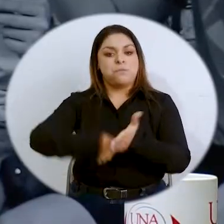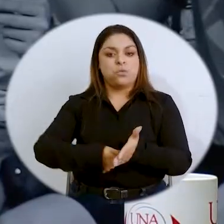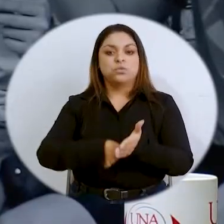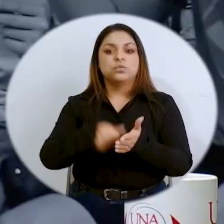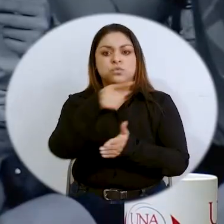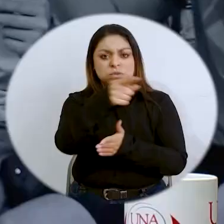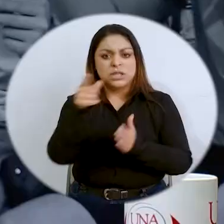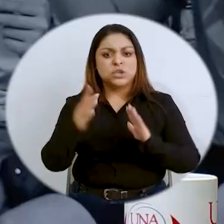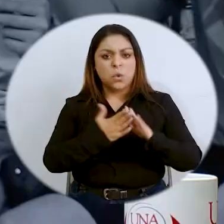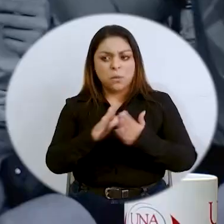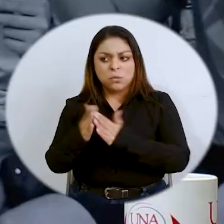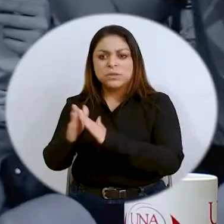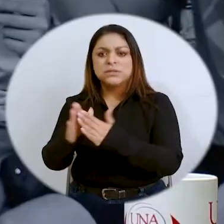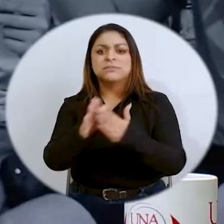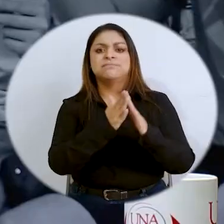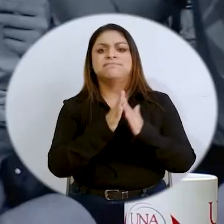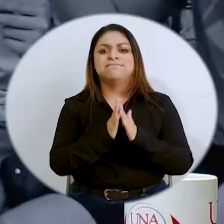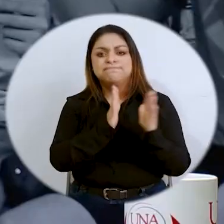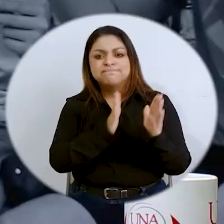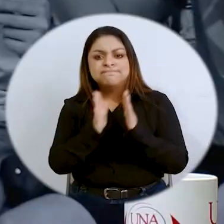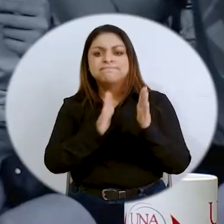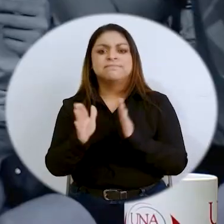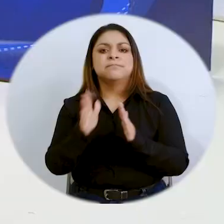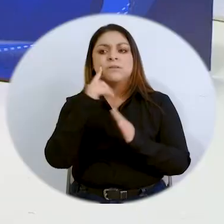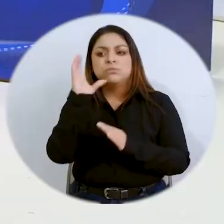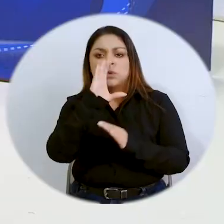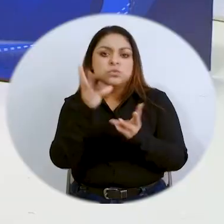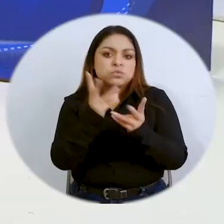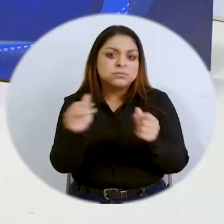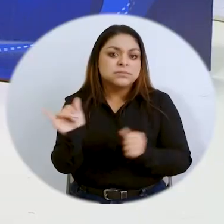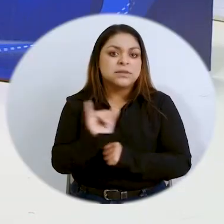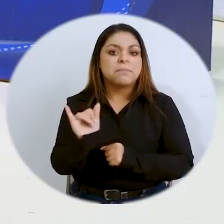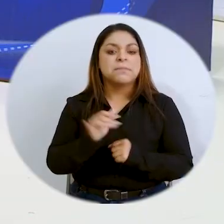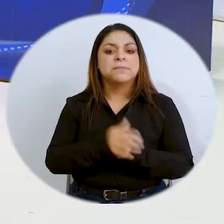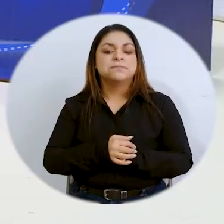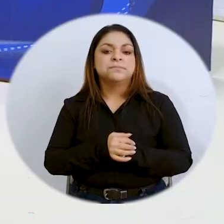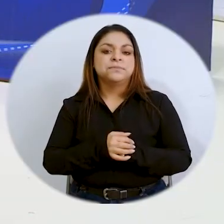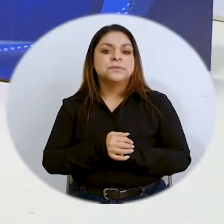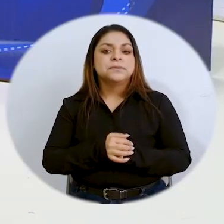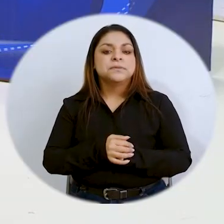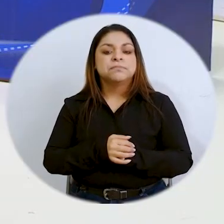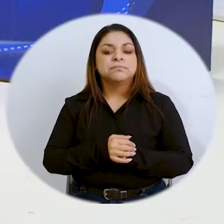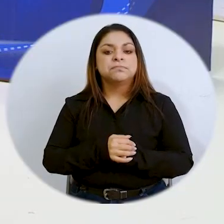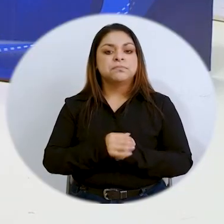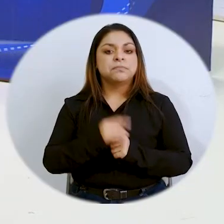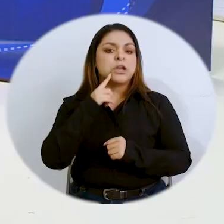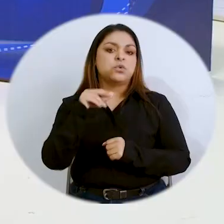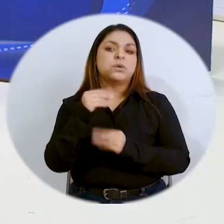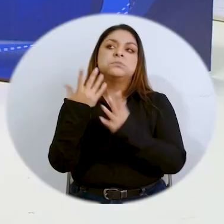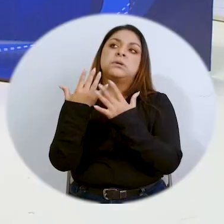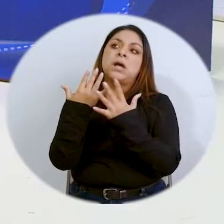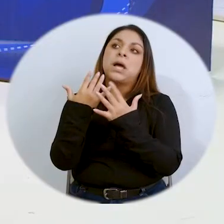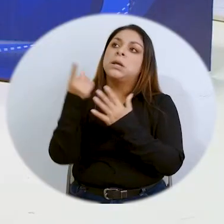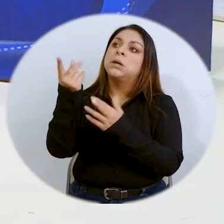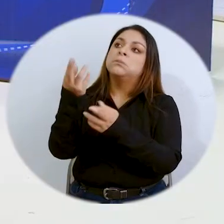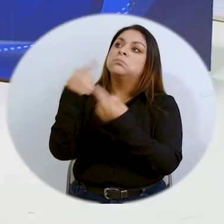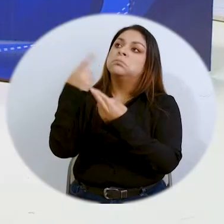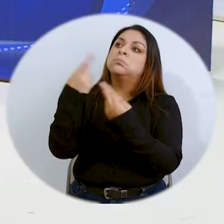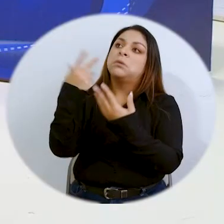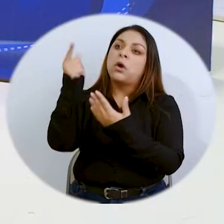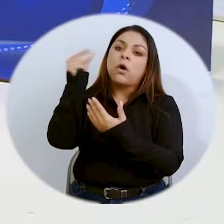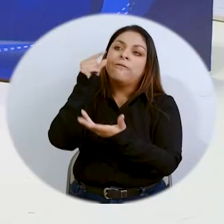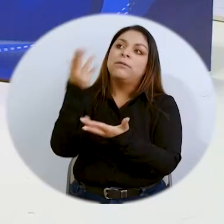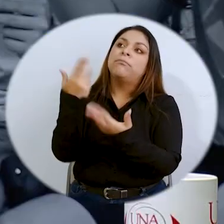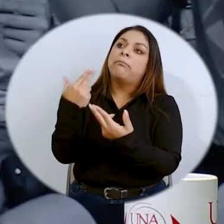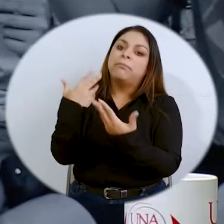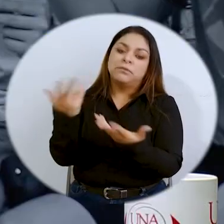también organizarnos en nuestras comunidades para buscar soluciones en la medida de nuestras posibilidades, porque no pues, tenemos que esperar a que todo